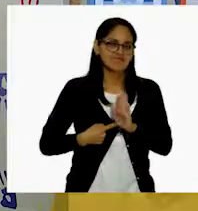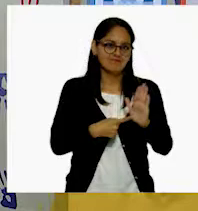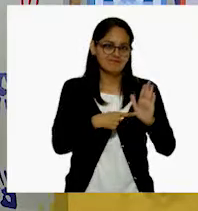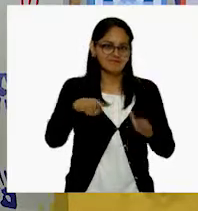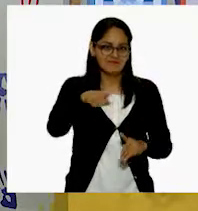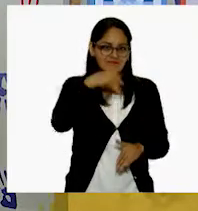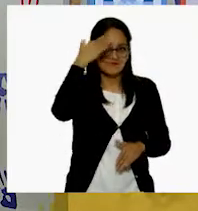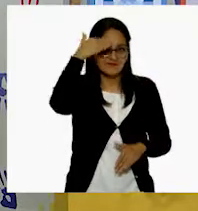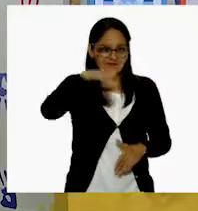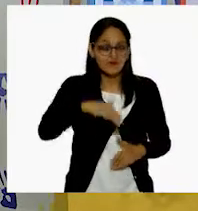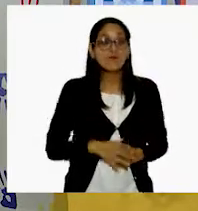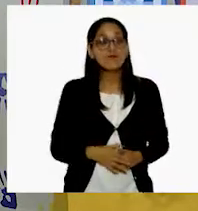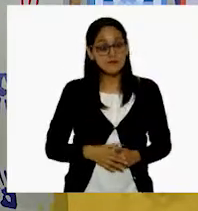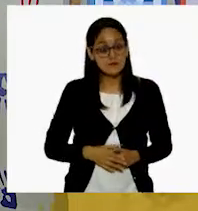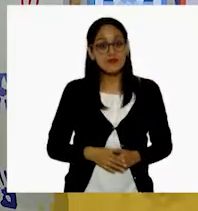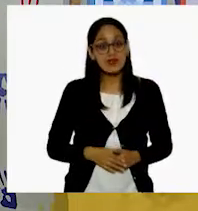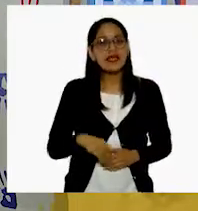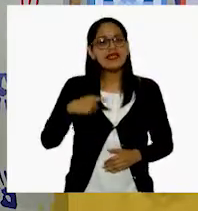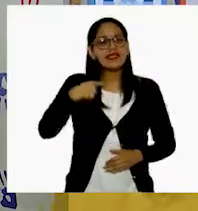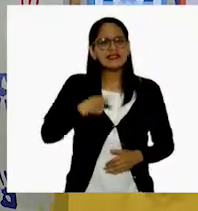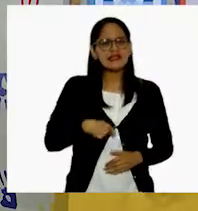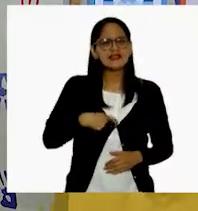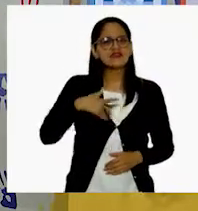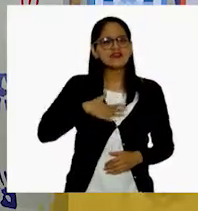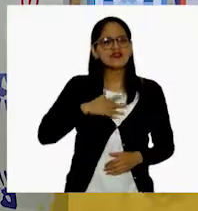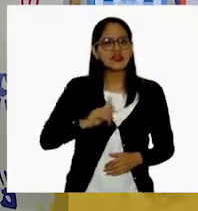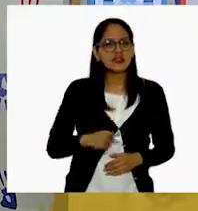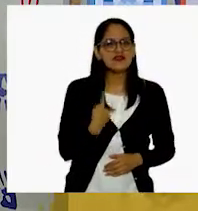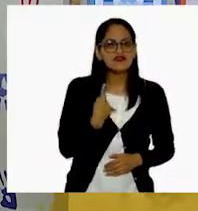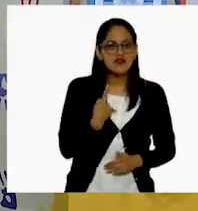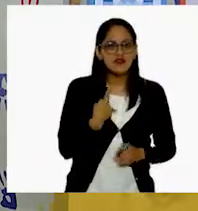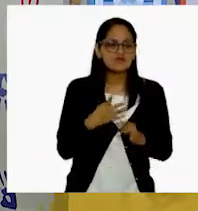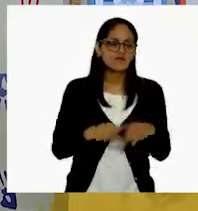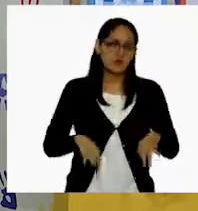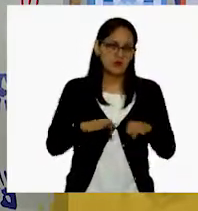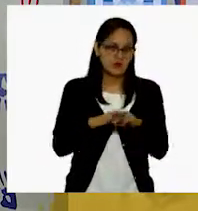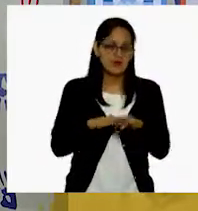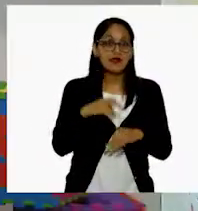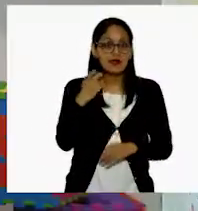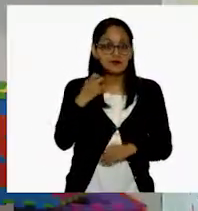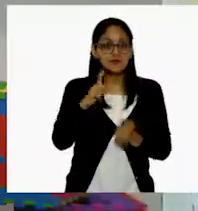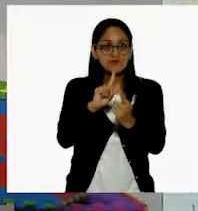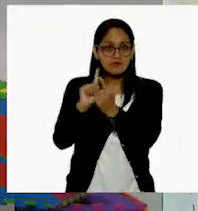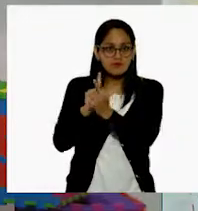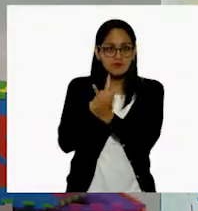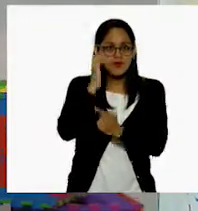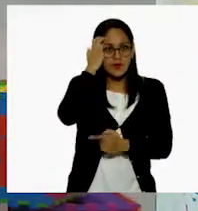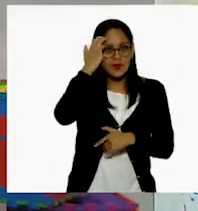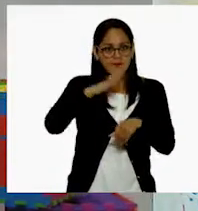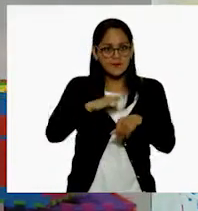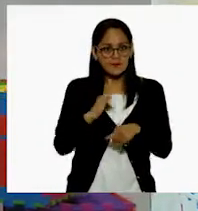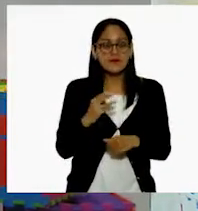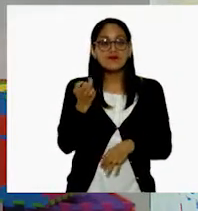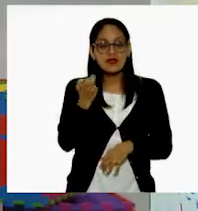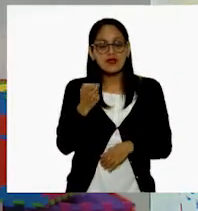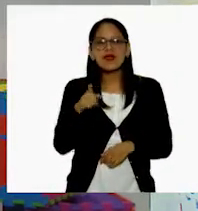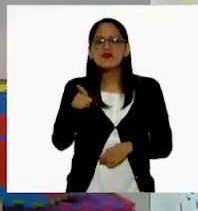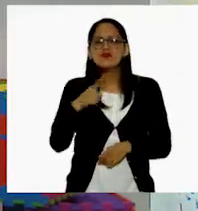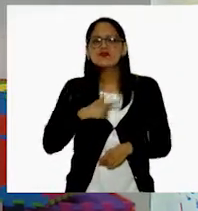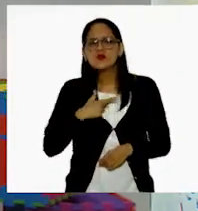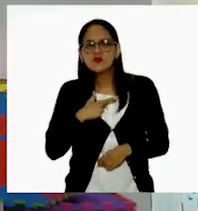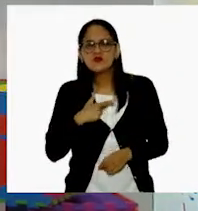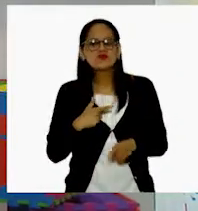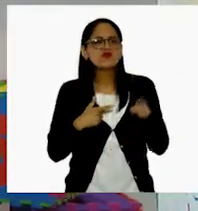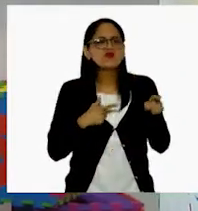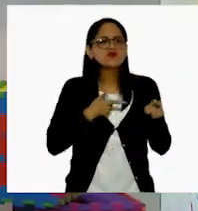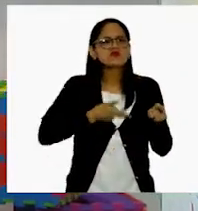Saber quiénes somos es muy importante. Así aprenderemos a conocernos un poquito más. Así es, maestra. Conocer qué nos gusta y qué no nos